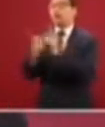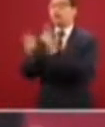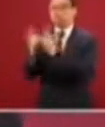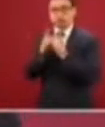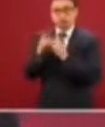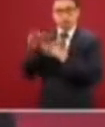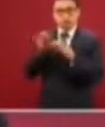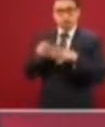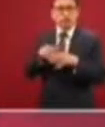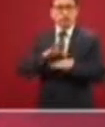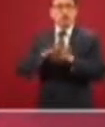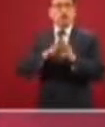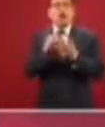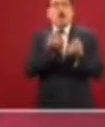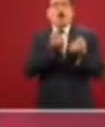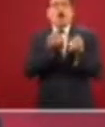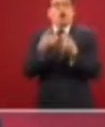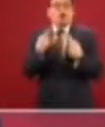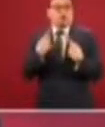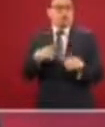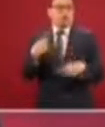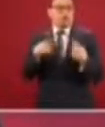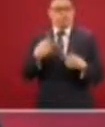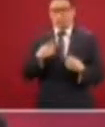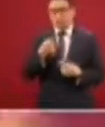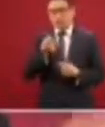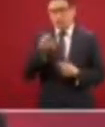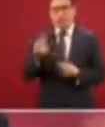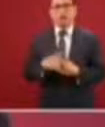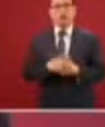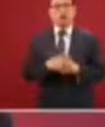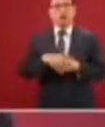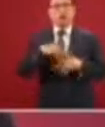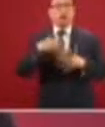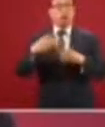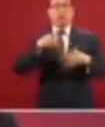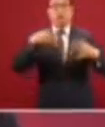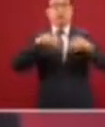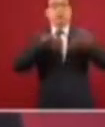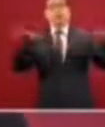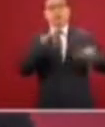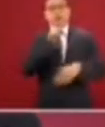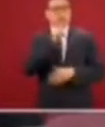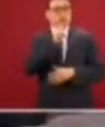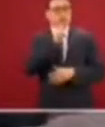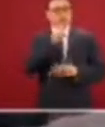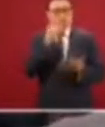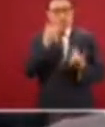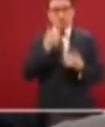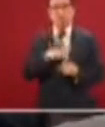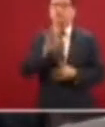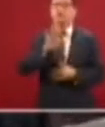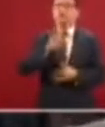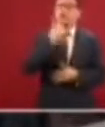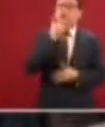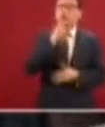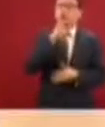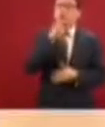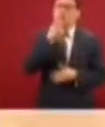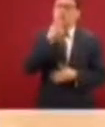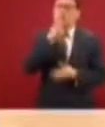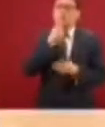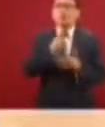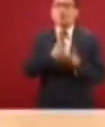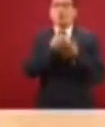que pudiera haber alrededor de los contactos, de los casos. No hay transmisión generalizada. ¿Y qué medicamentos se utilizan para el